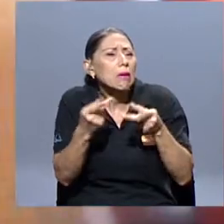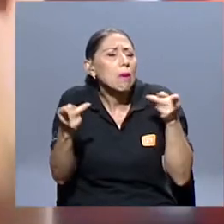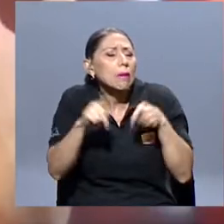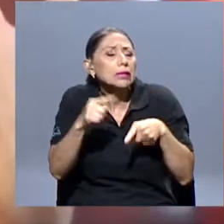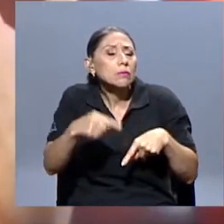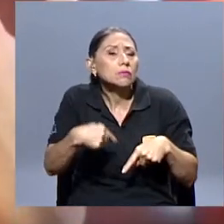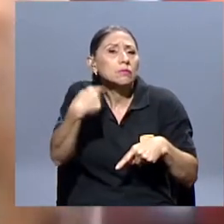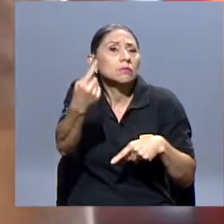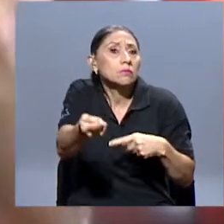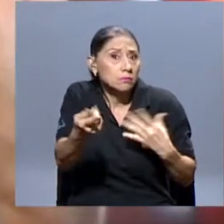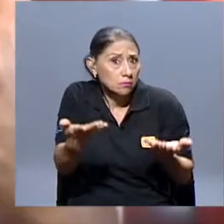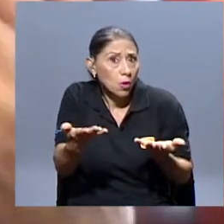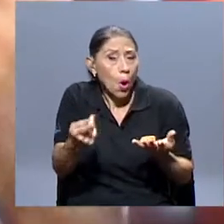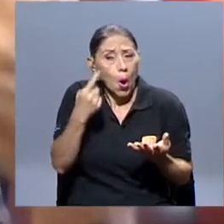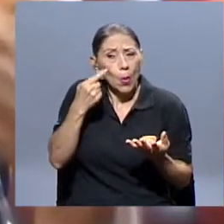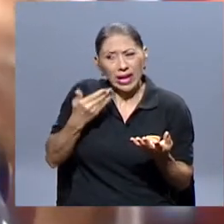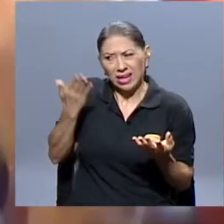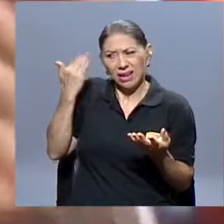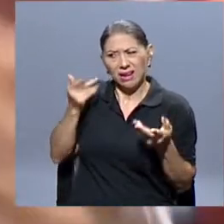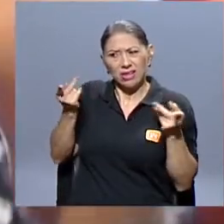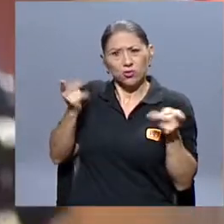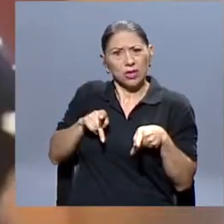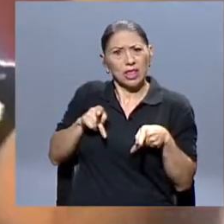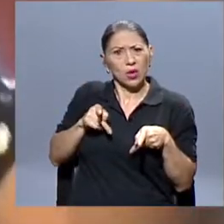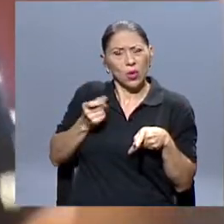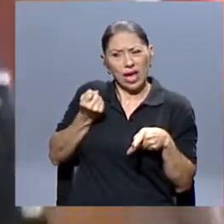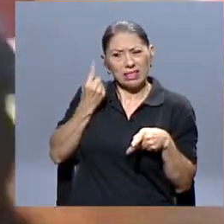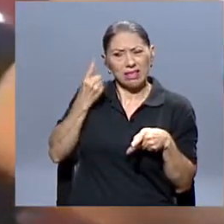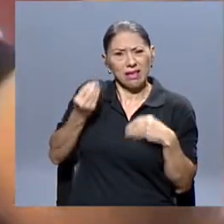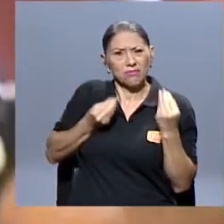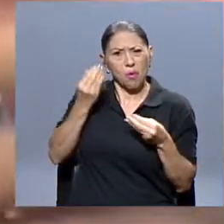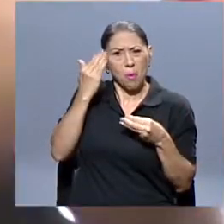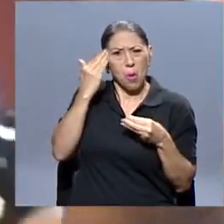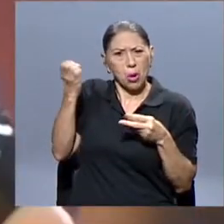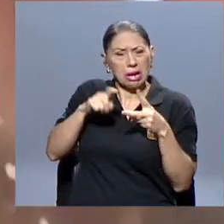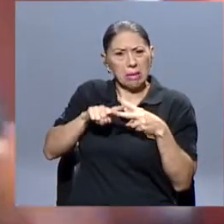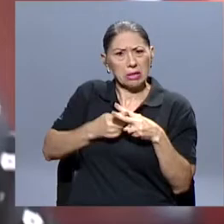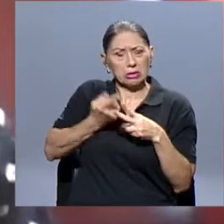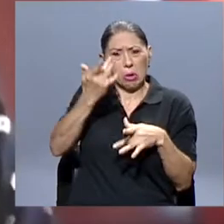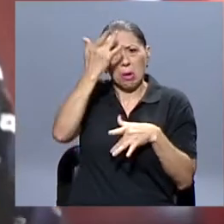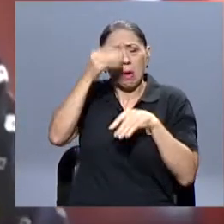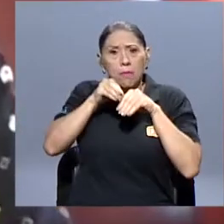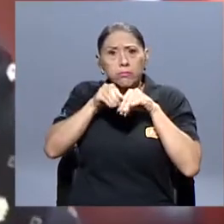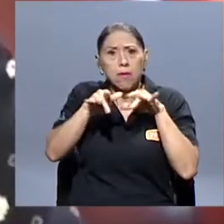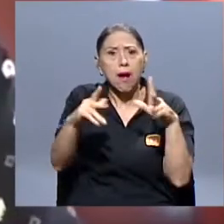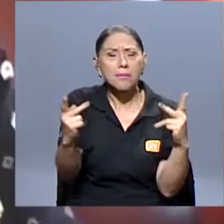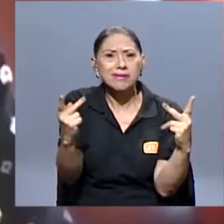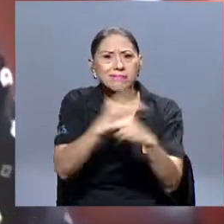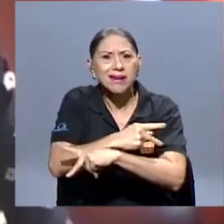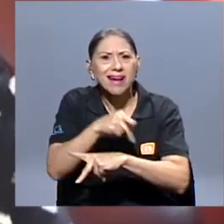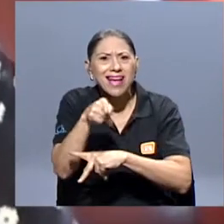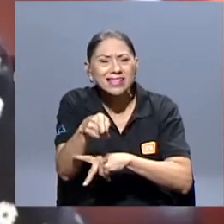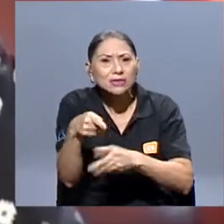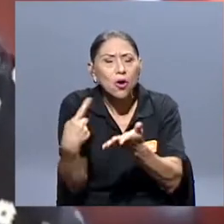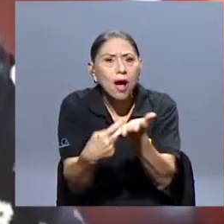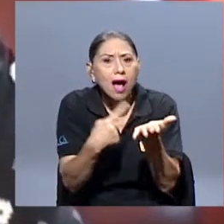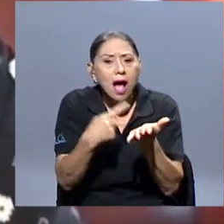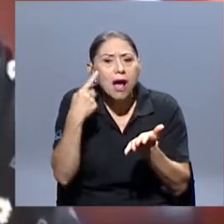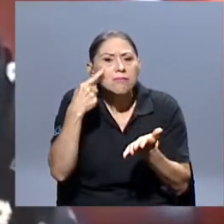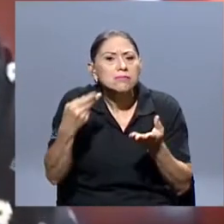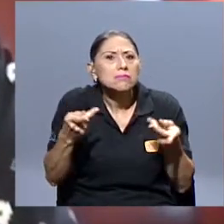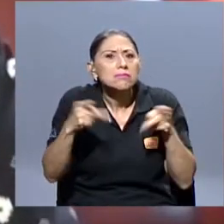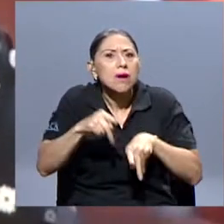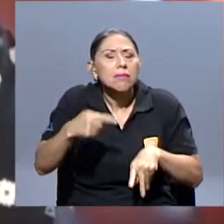o ver qué sucedió y entender qué fue lo que hizo que iniciaran contagios, todo este tipo de análisis es vital para